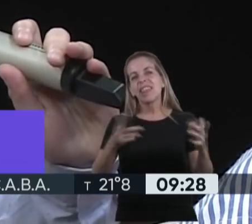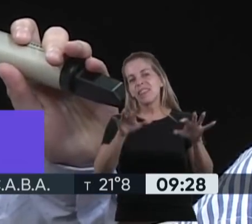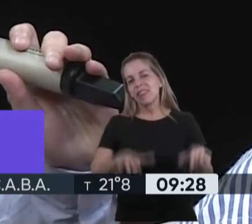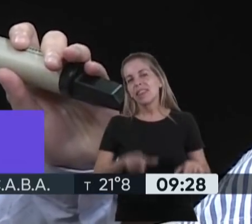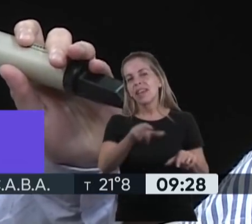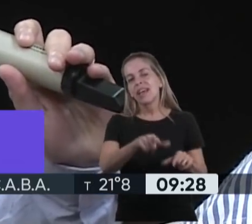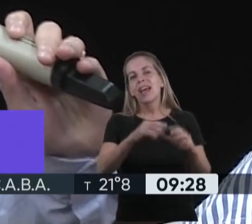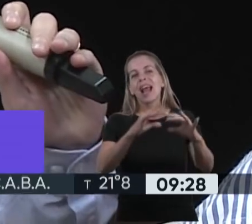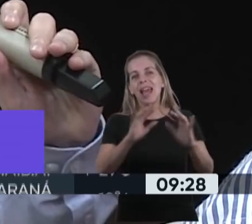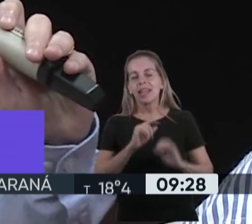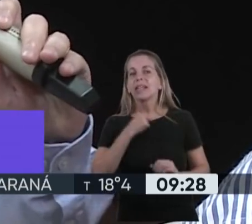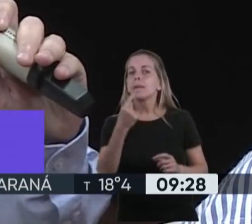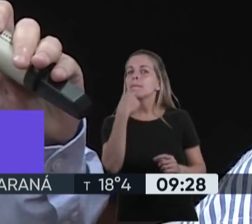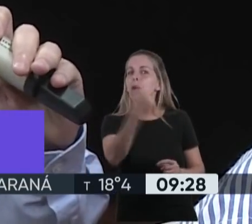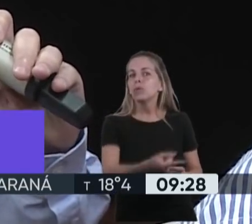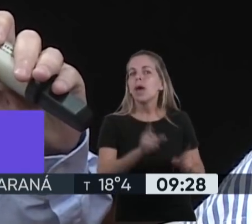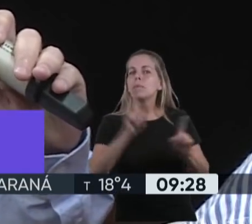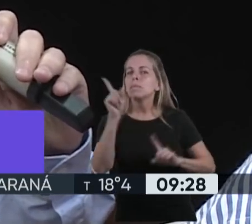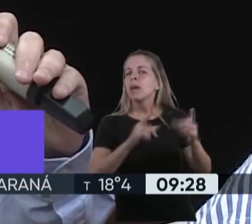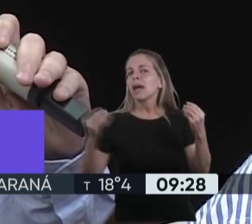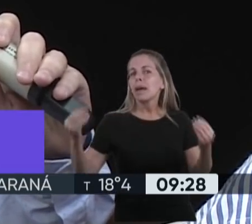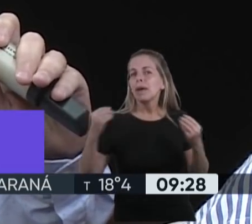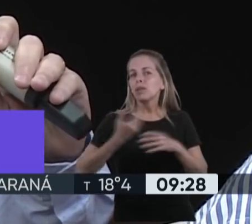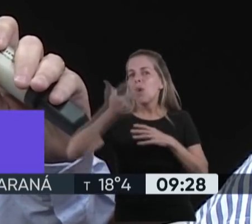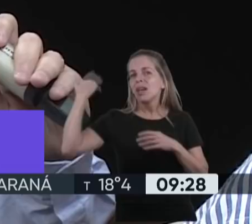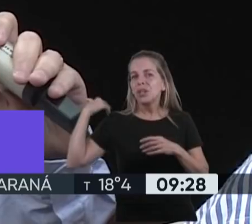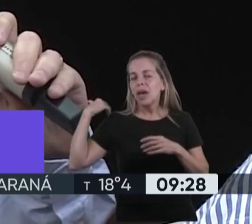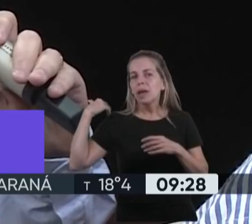quiero consultar por algunas manifestaciones